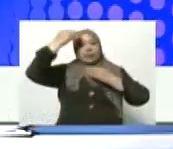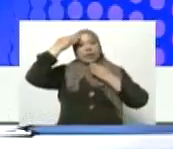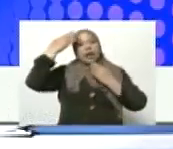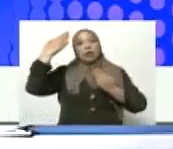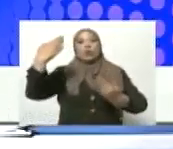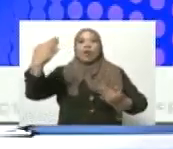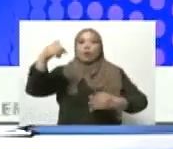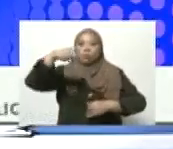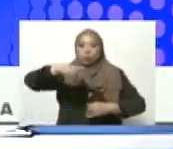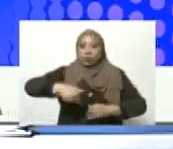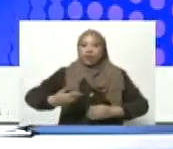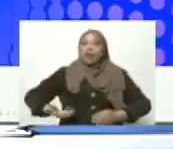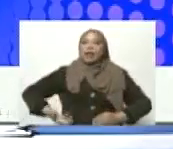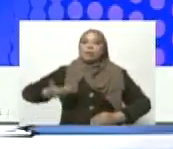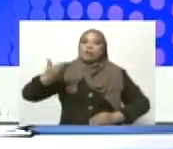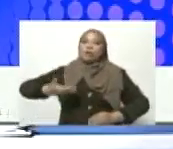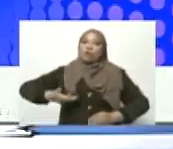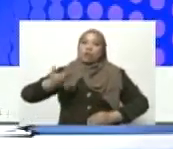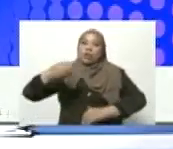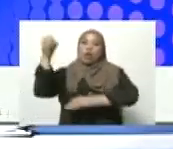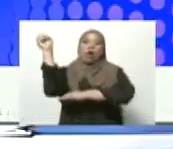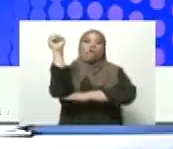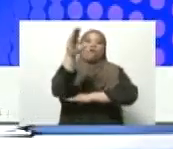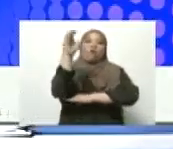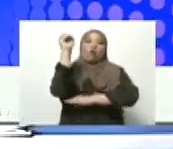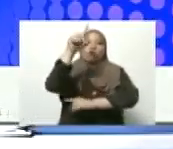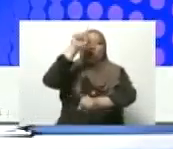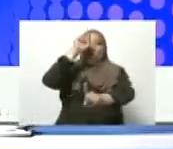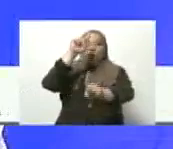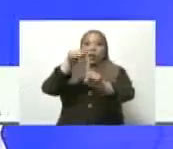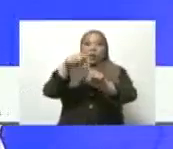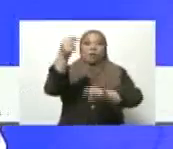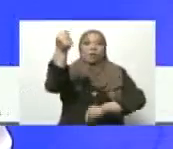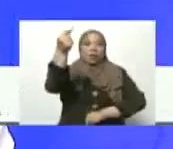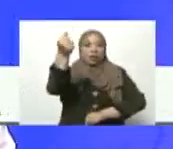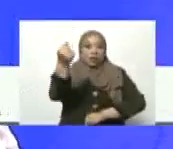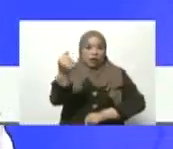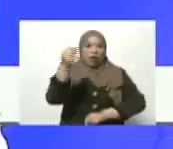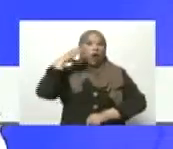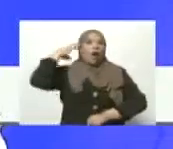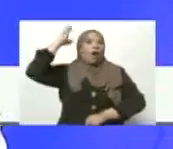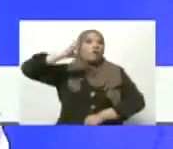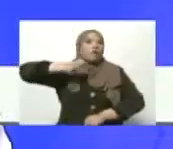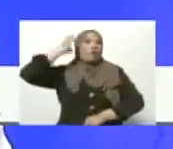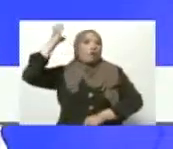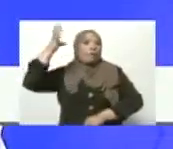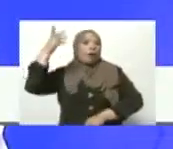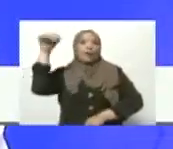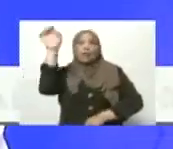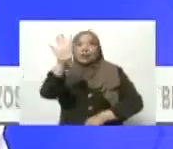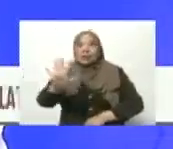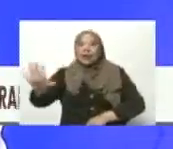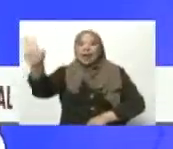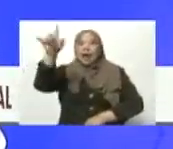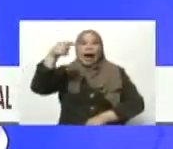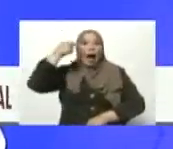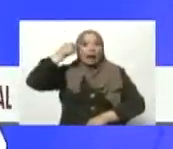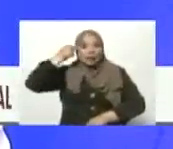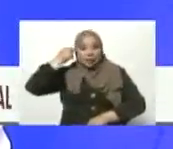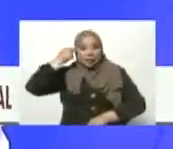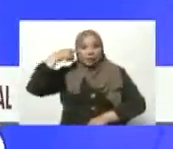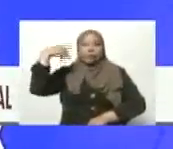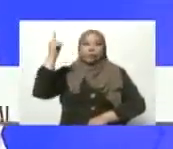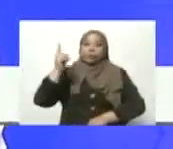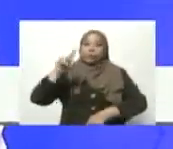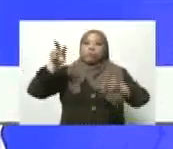este importante foro económico euroasiático de la unión económica euroasiática que ha